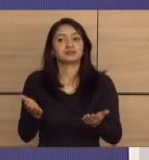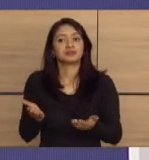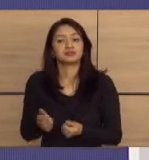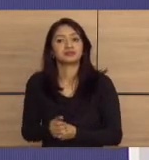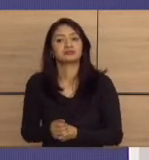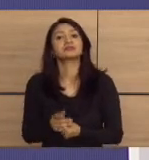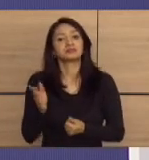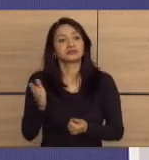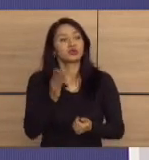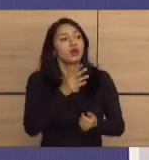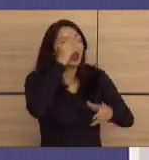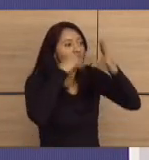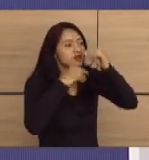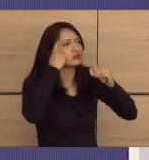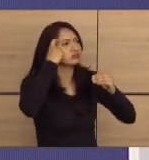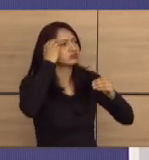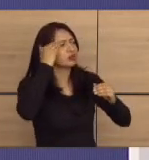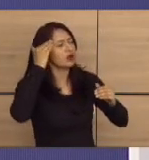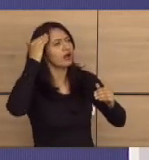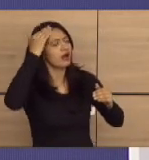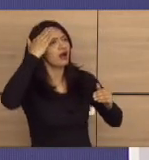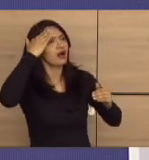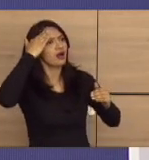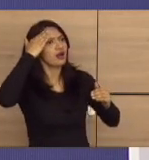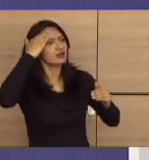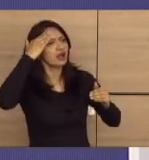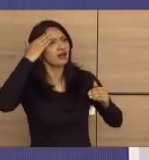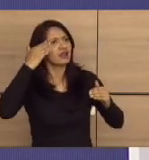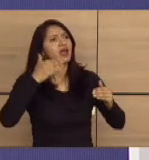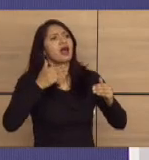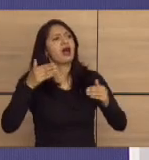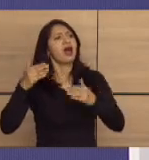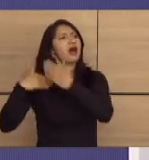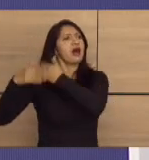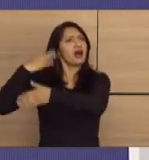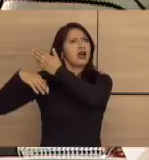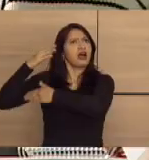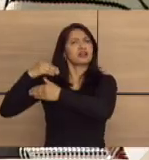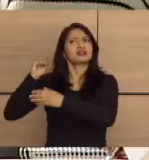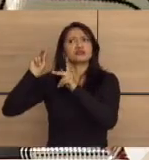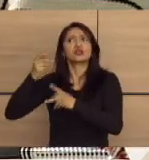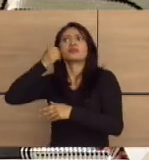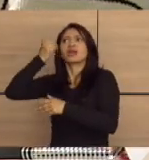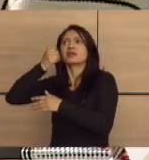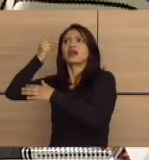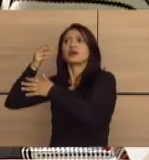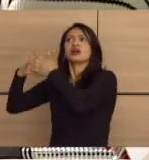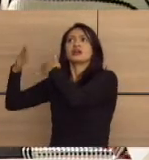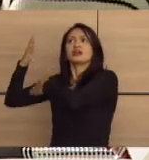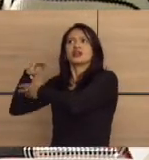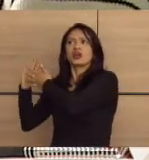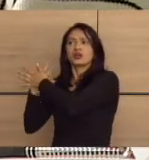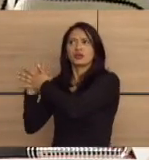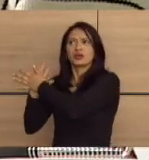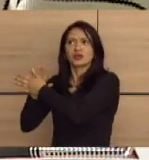esa sabiduría que nos han dejado nuestros mayores para poder dejar